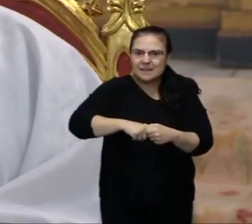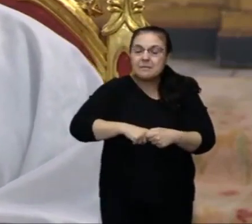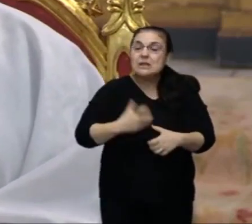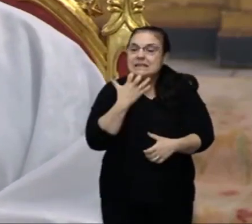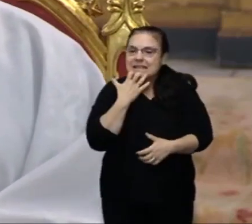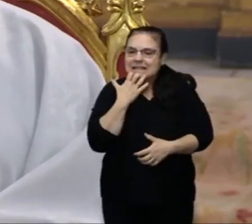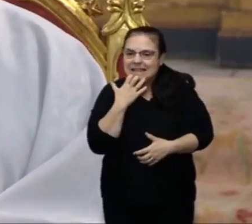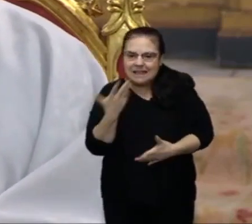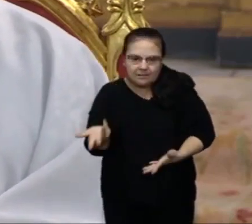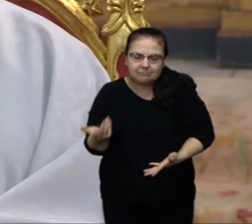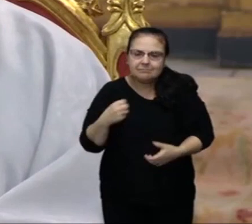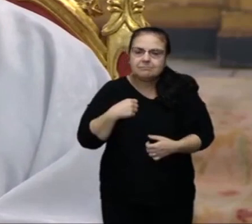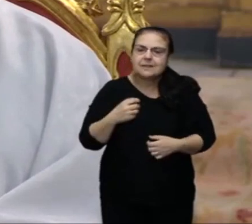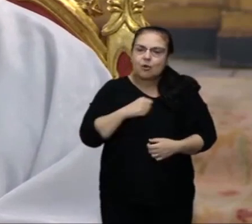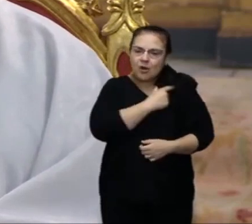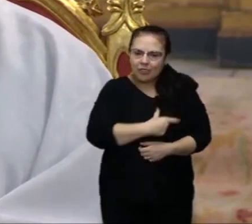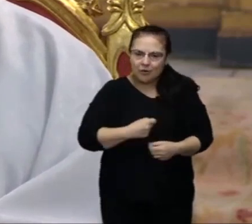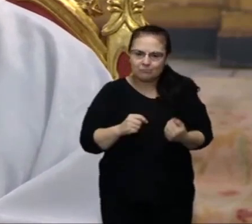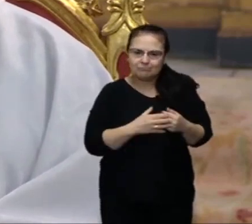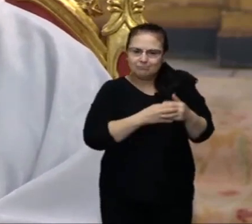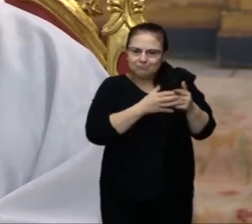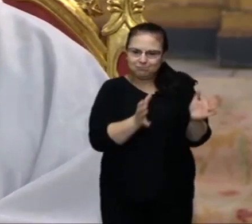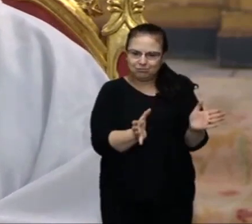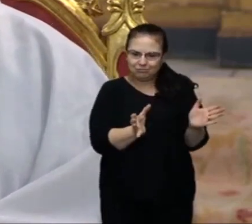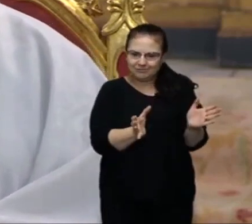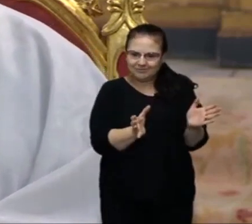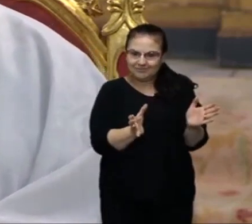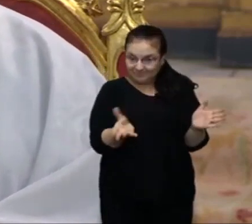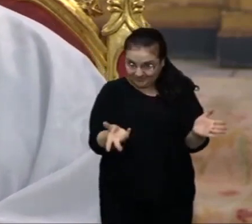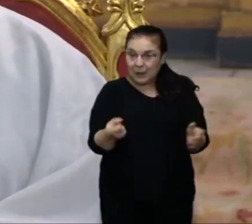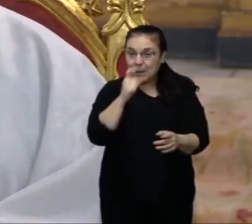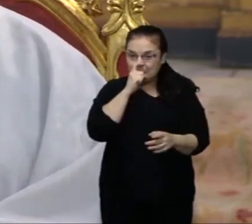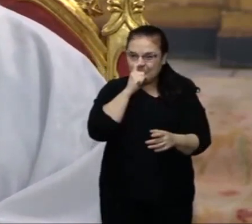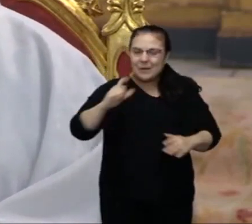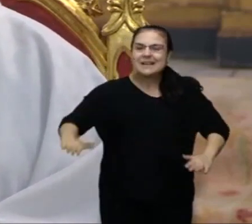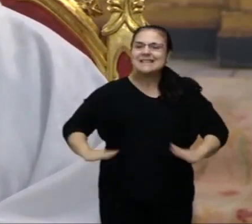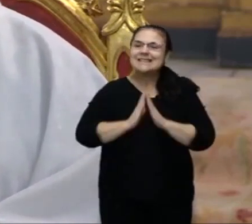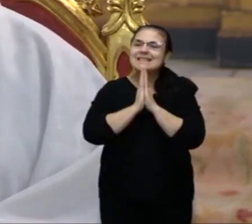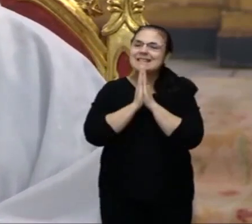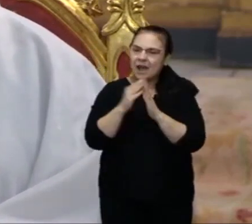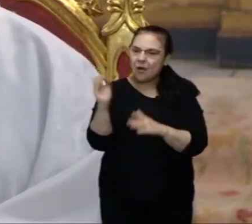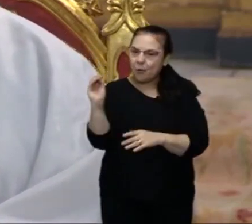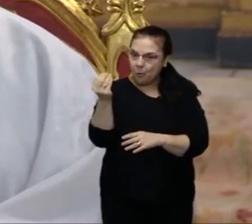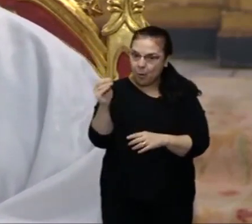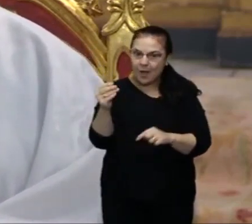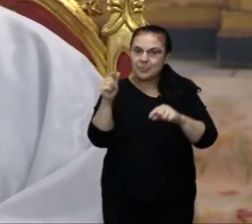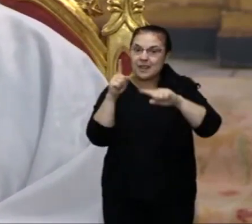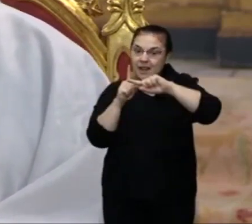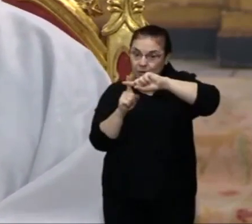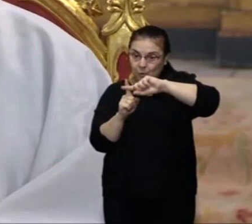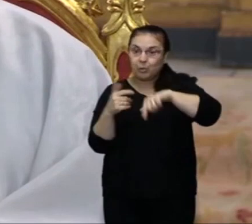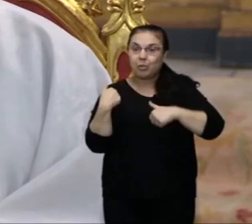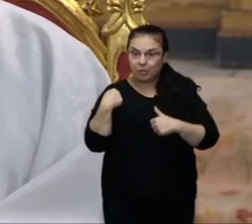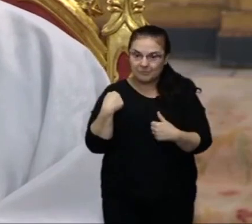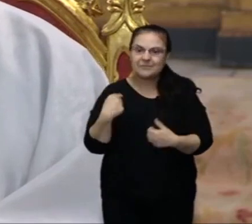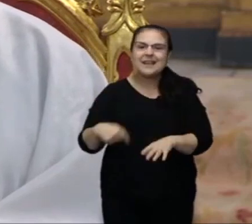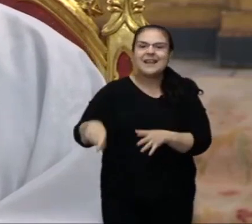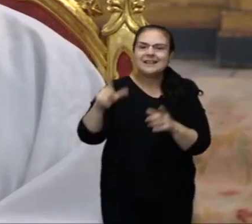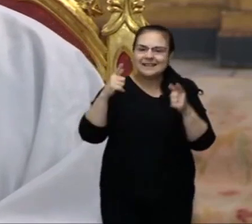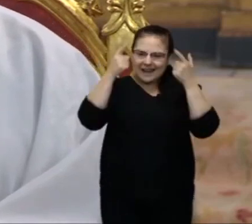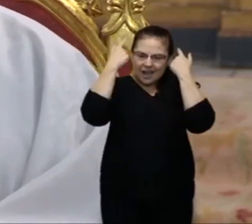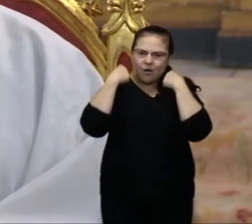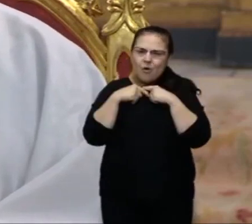llegamos y abrimos el corazón. Es la memoria de San Juan de la Cruz, presbítero de la Orden de